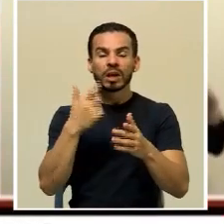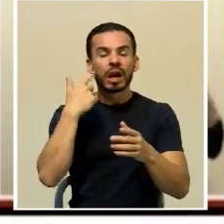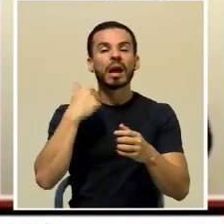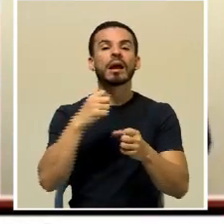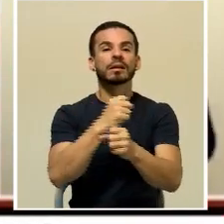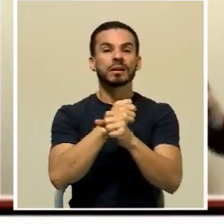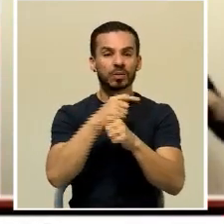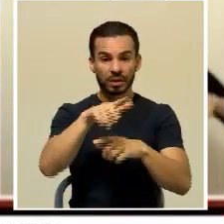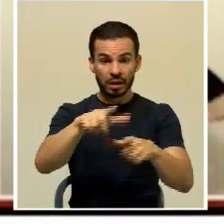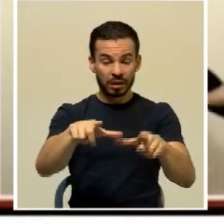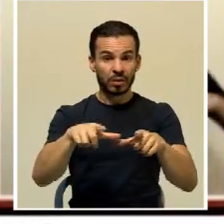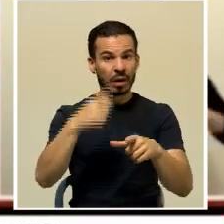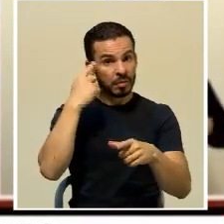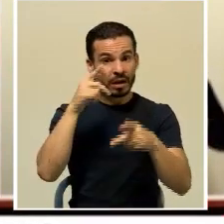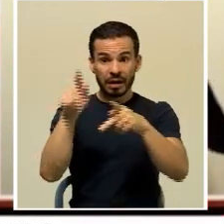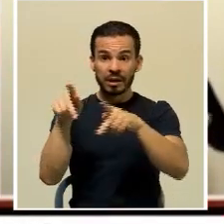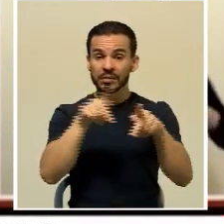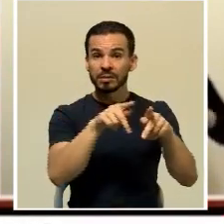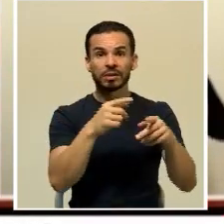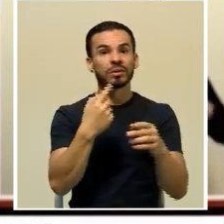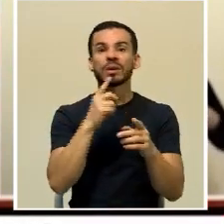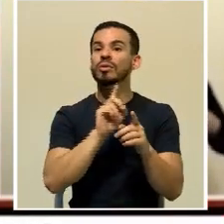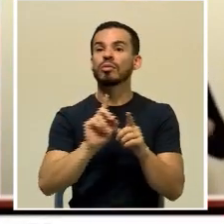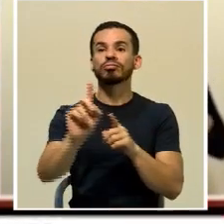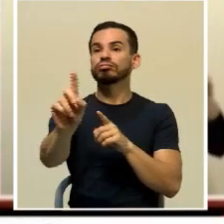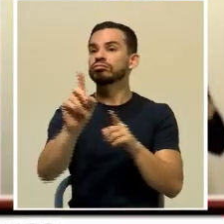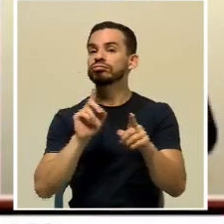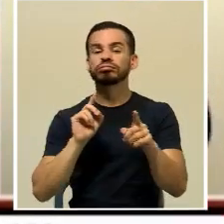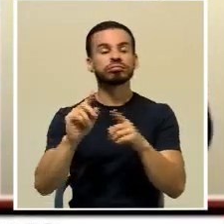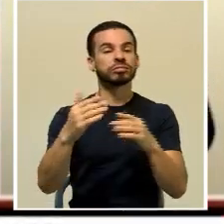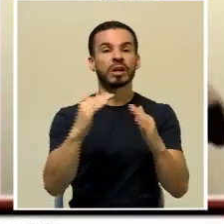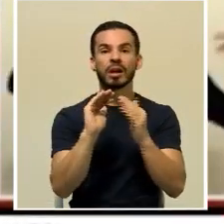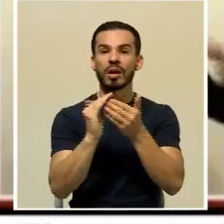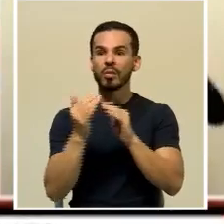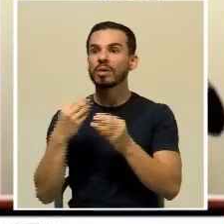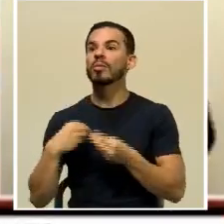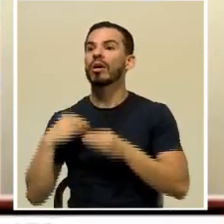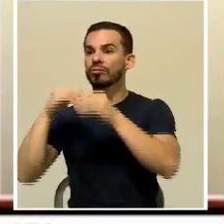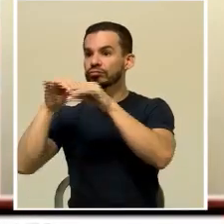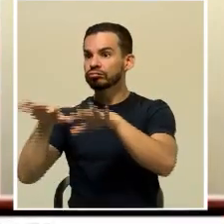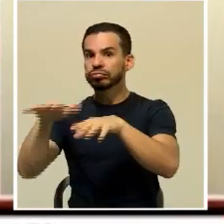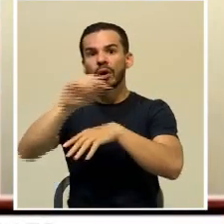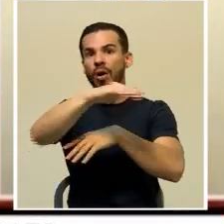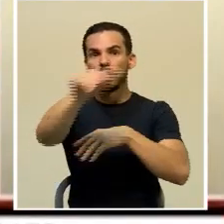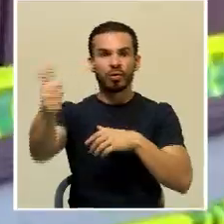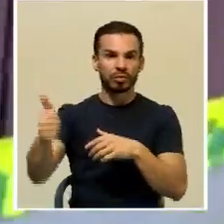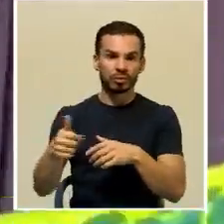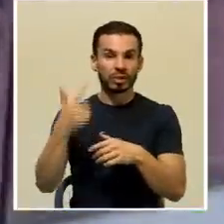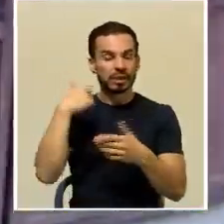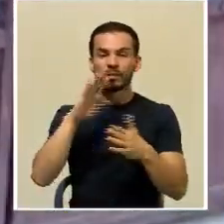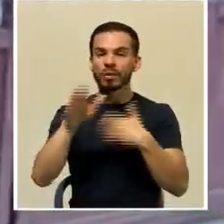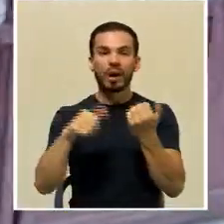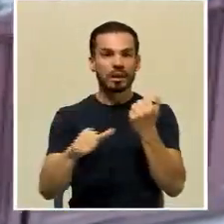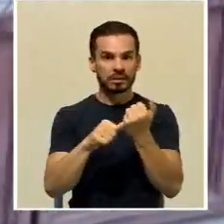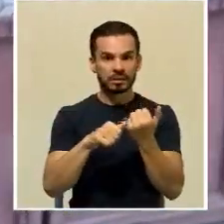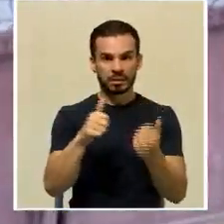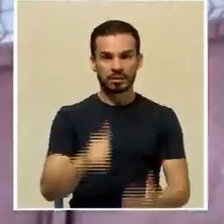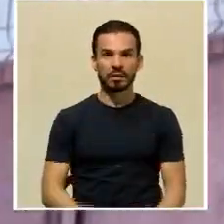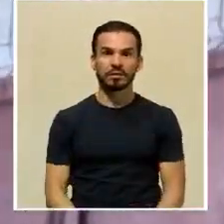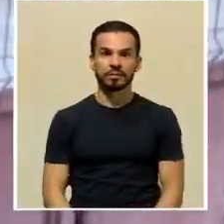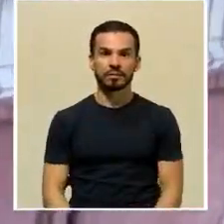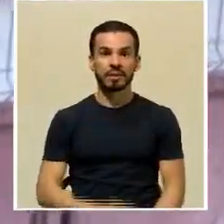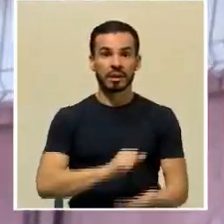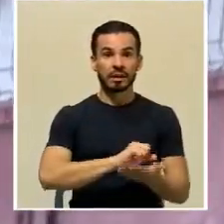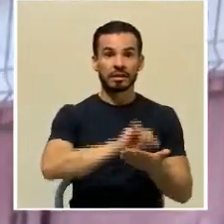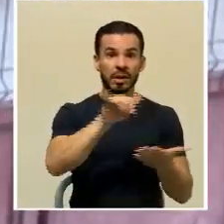tener seguridad en el sitio para que las personas no deambulen por la comunidad y se les pueda dar toda la asistencia que requieren en estos sitios. San José